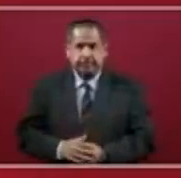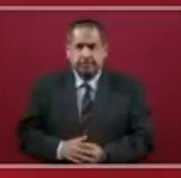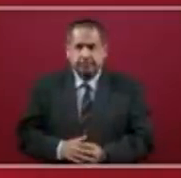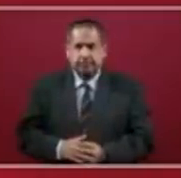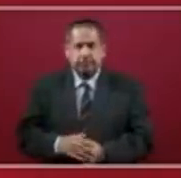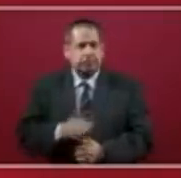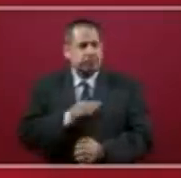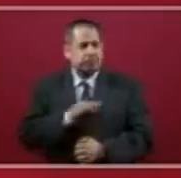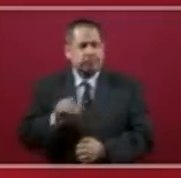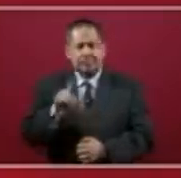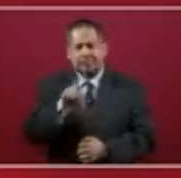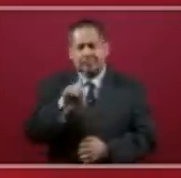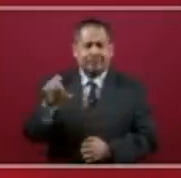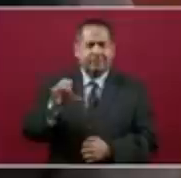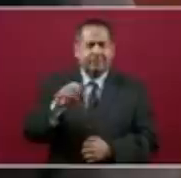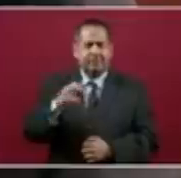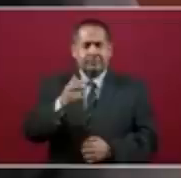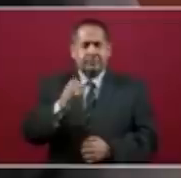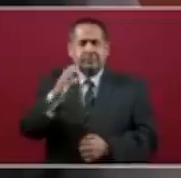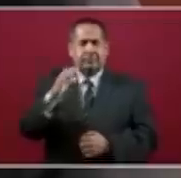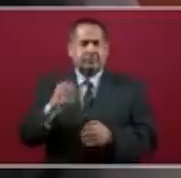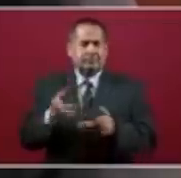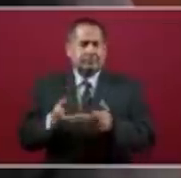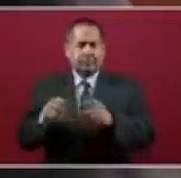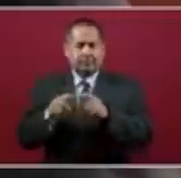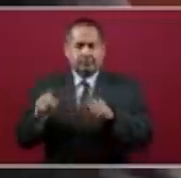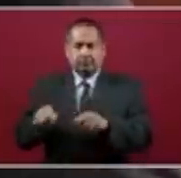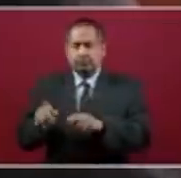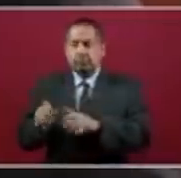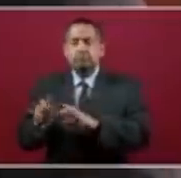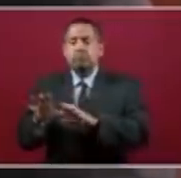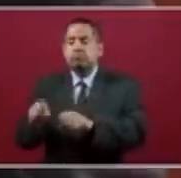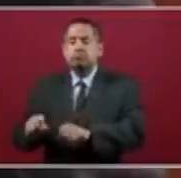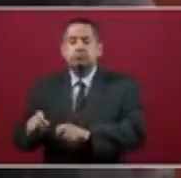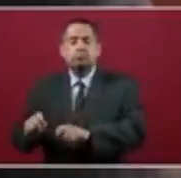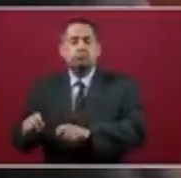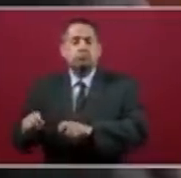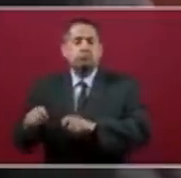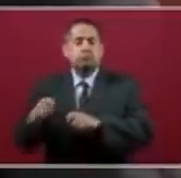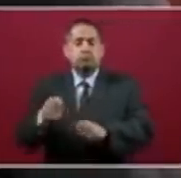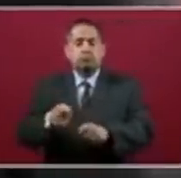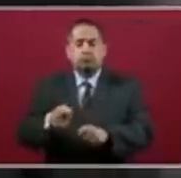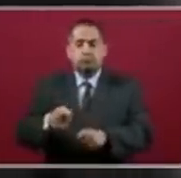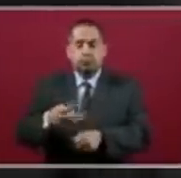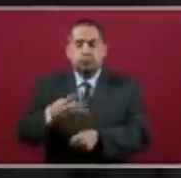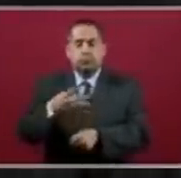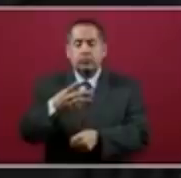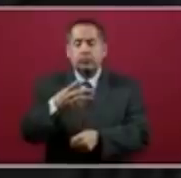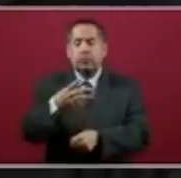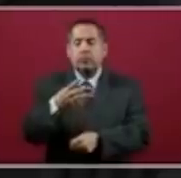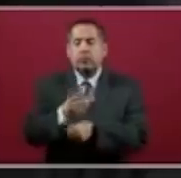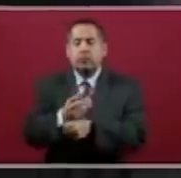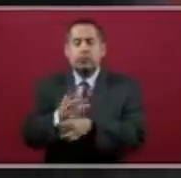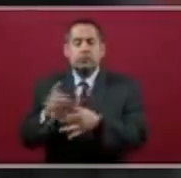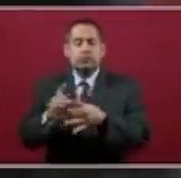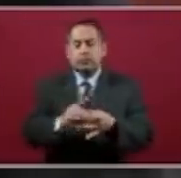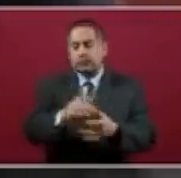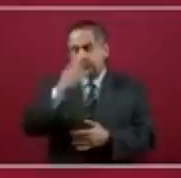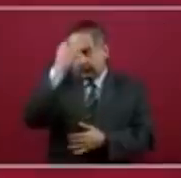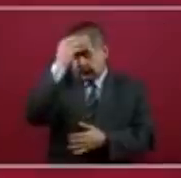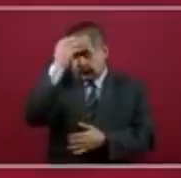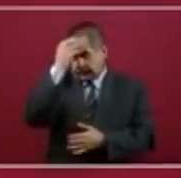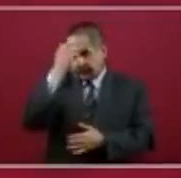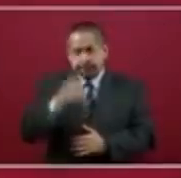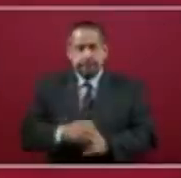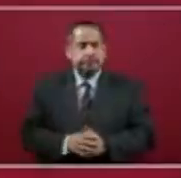cerca de 100 hectáreas, van a pasar a formar parte de la cuarta sección del bosque de Chapultepec.